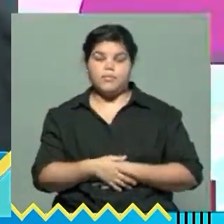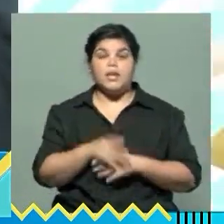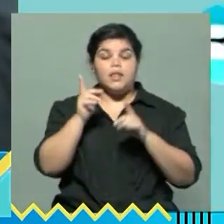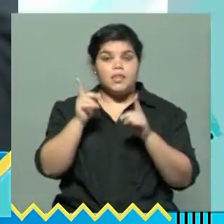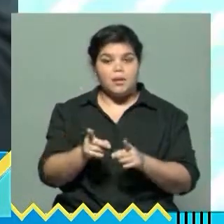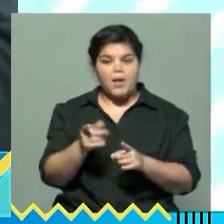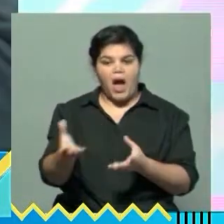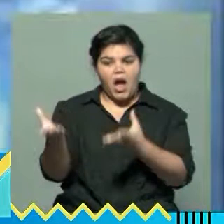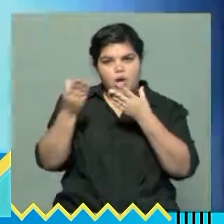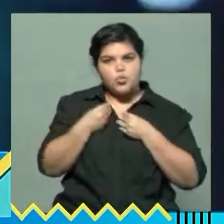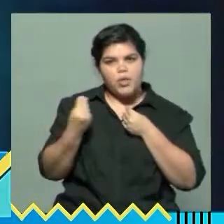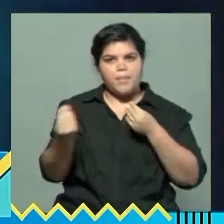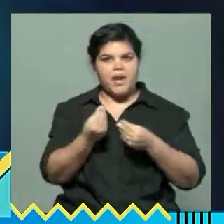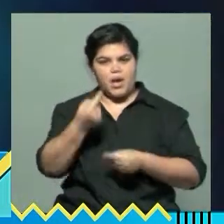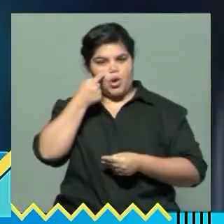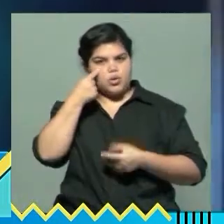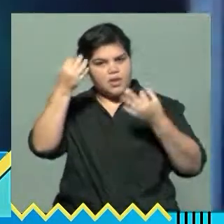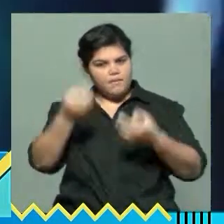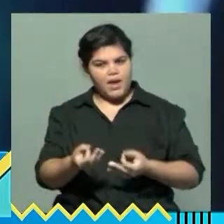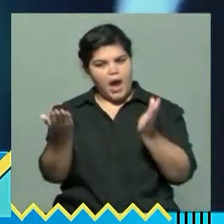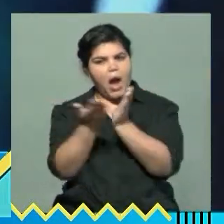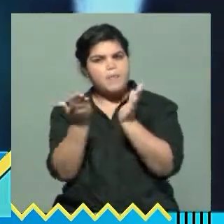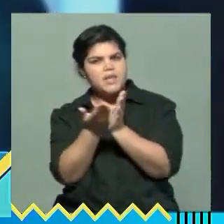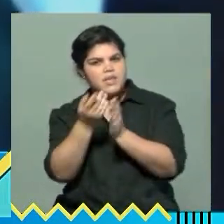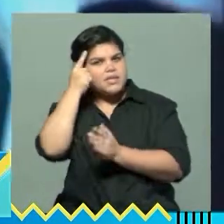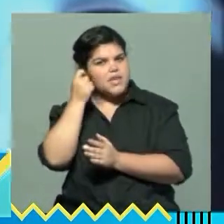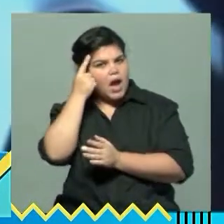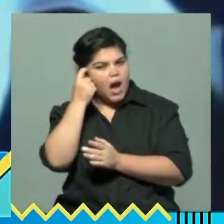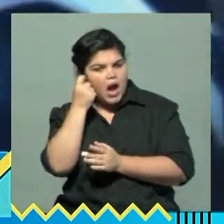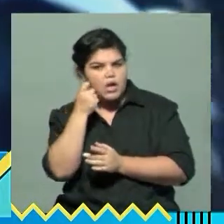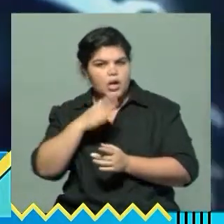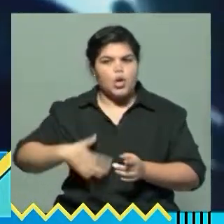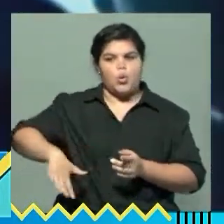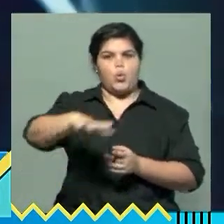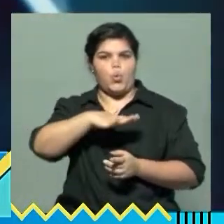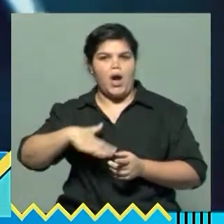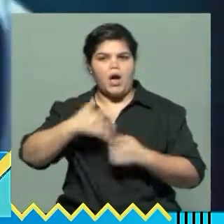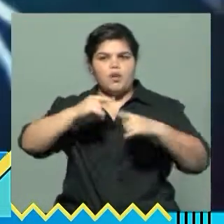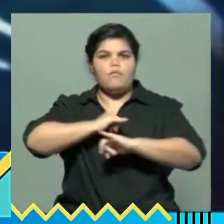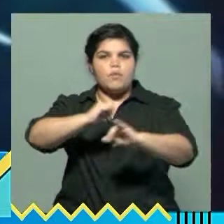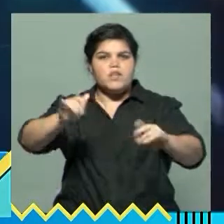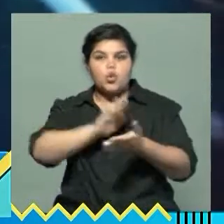conexiones neuronales en entornos de aprendizaje, exposición a entornos e información nueva. Dicho eso,